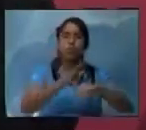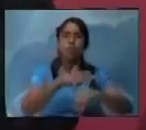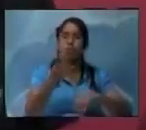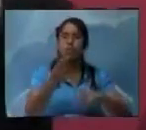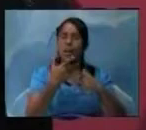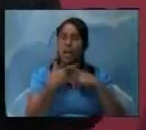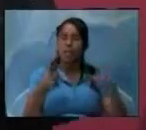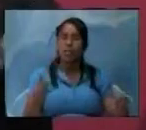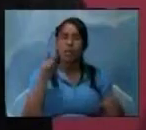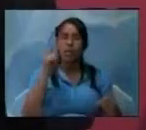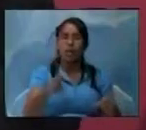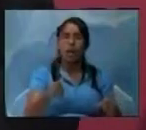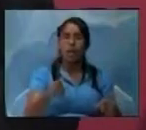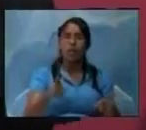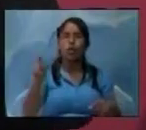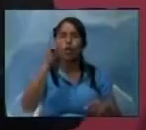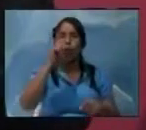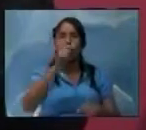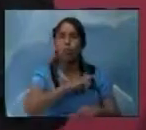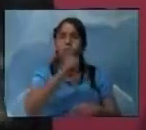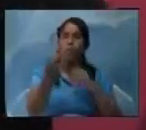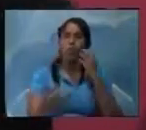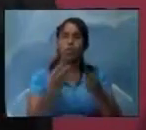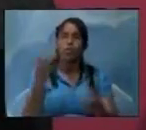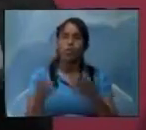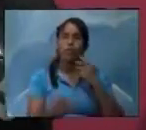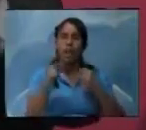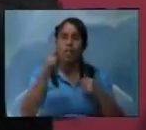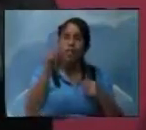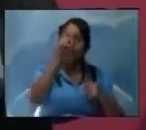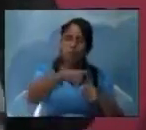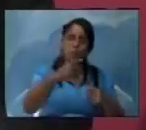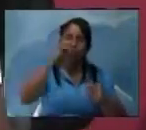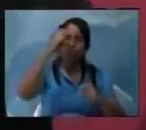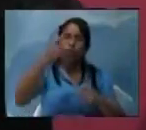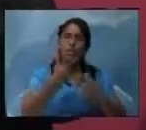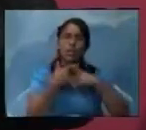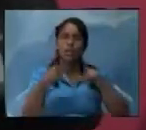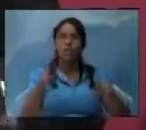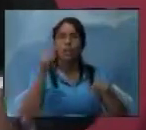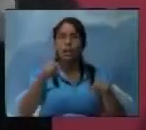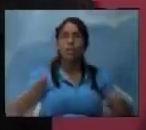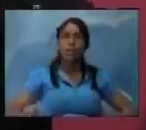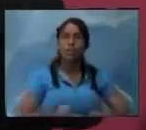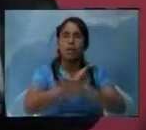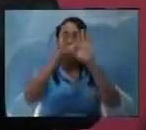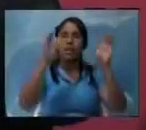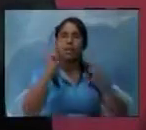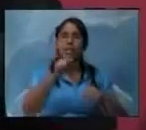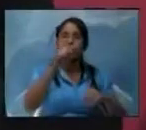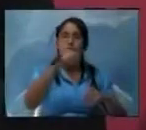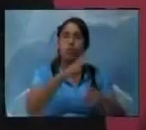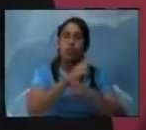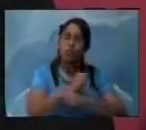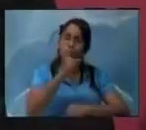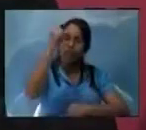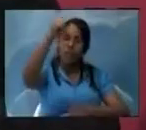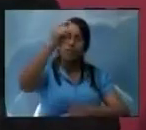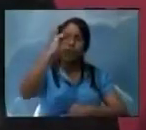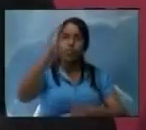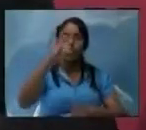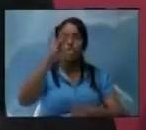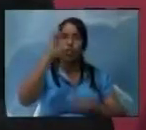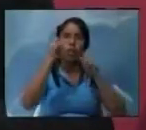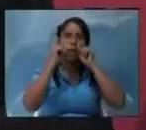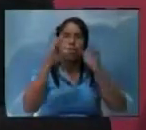porque ha librado a estos hombres del horno de fuego. A ti también Dios te librará en esta mañana si confías en Él. Que Dios te